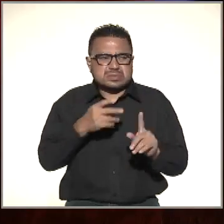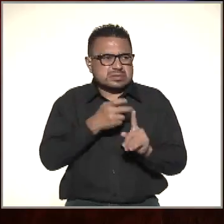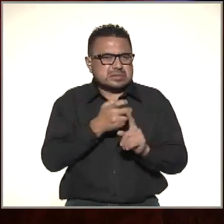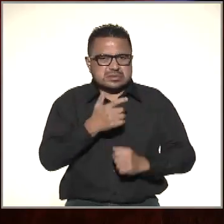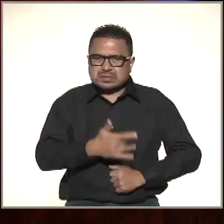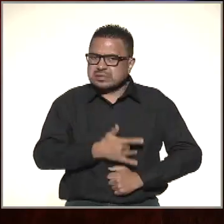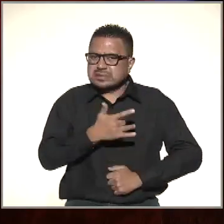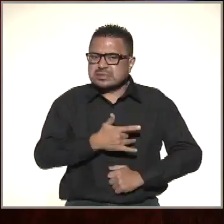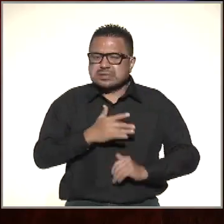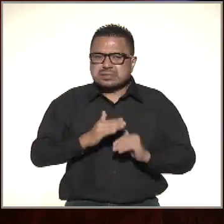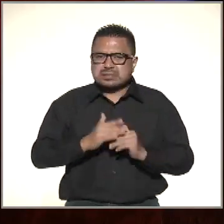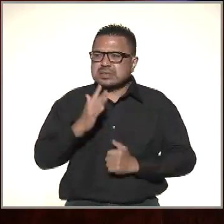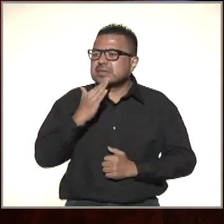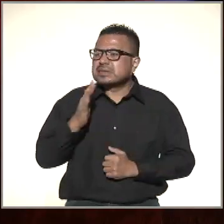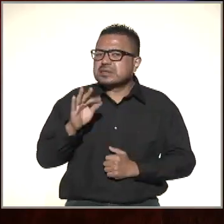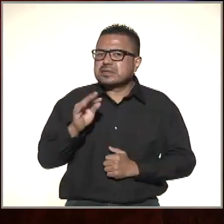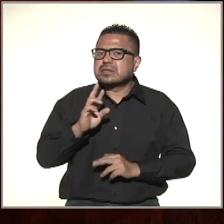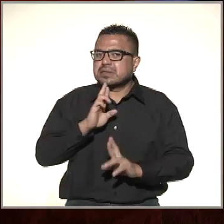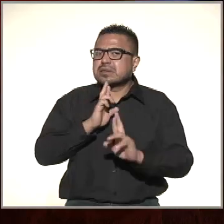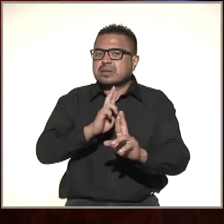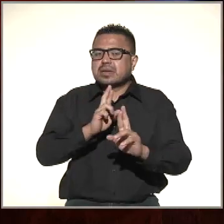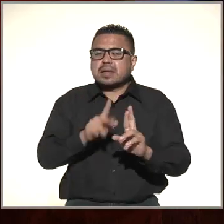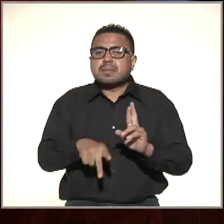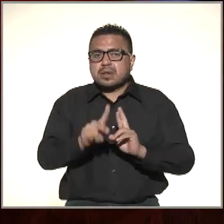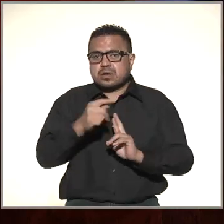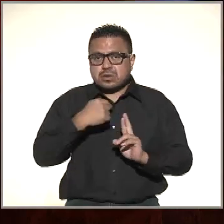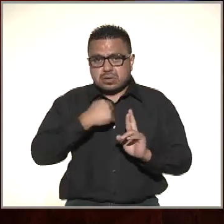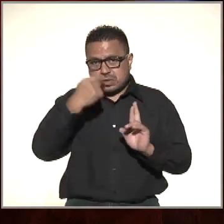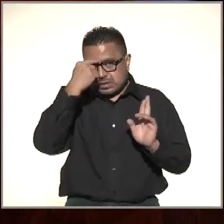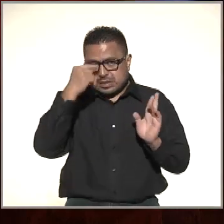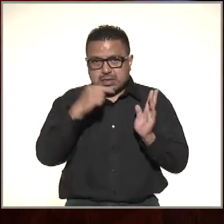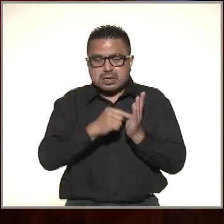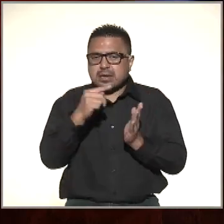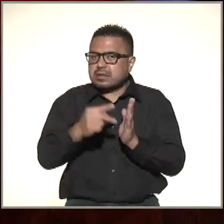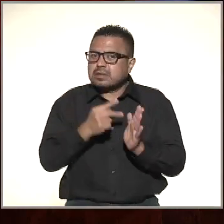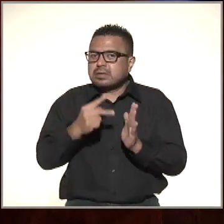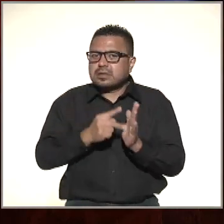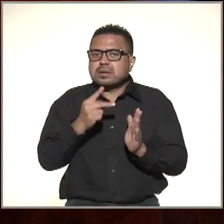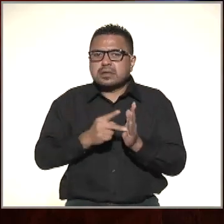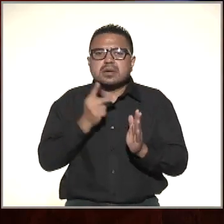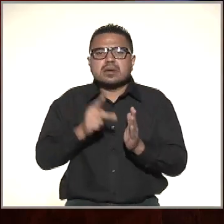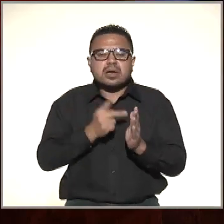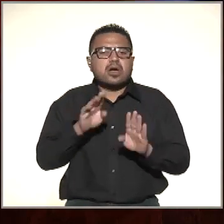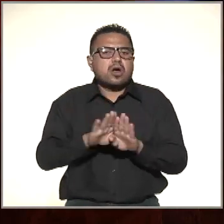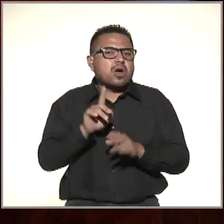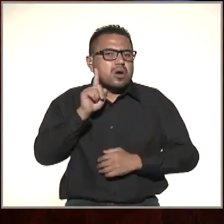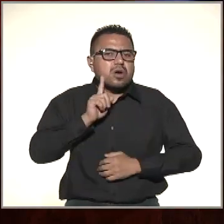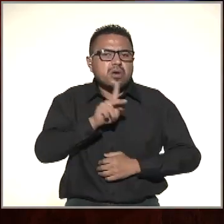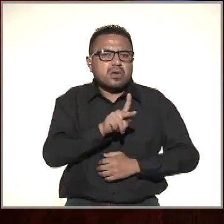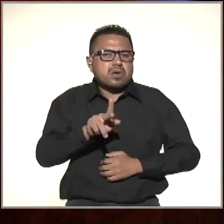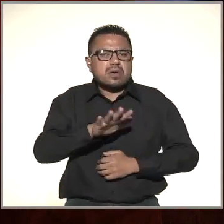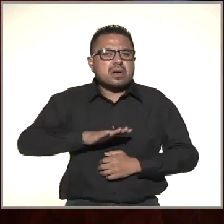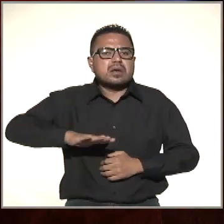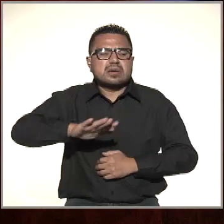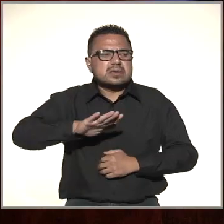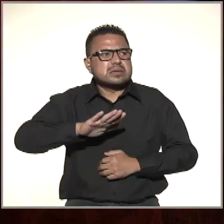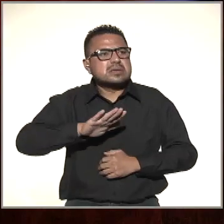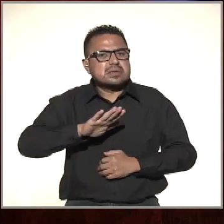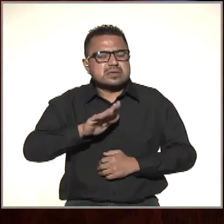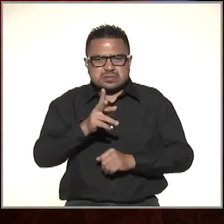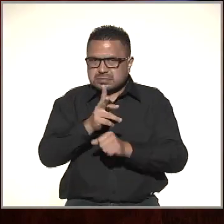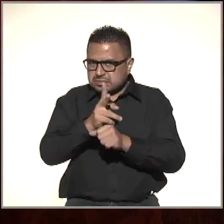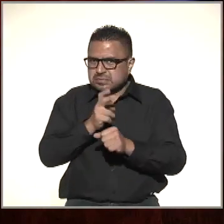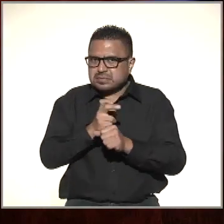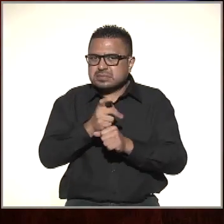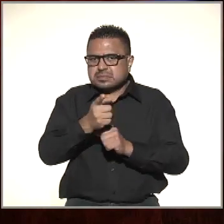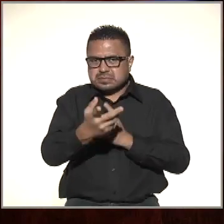que son tan sencillas de responder, Cris, pero que yo creo que muy pocas veces nos hemos cuestionado a nosotras como mujeres. Así que las invito a